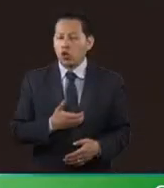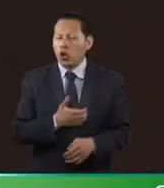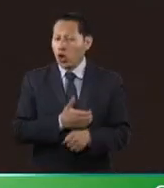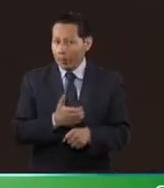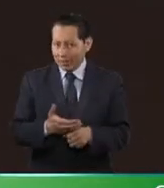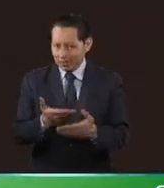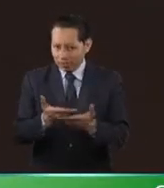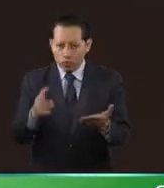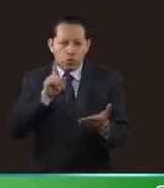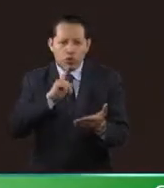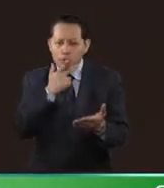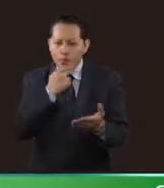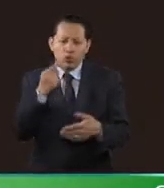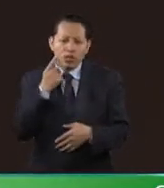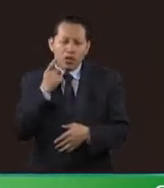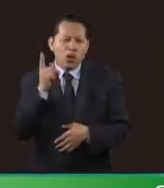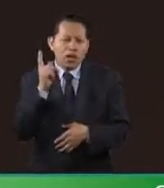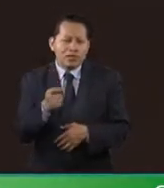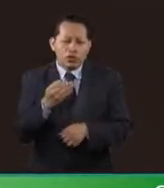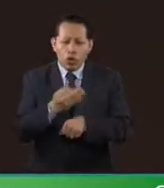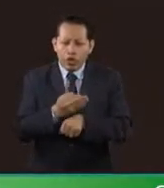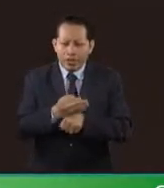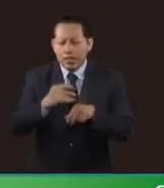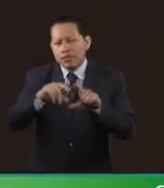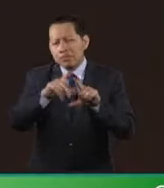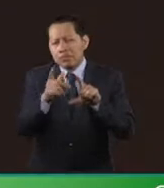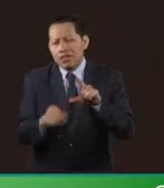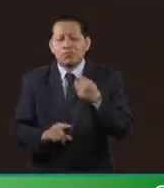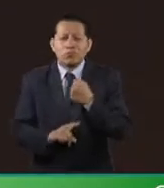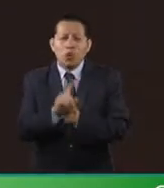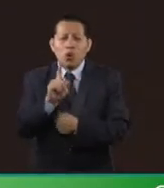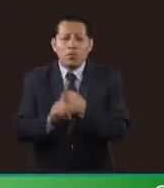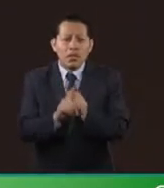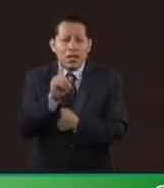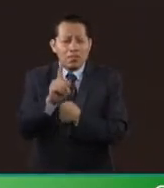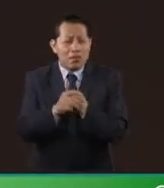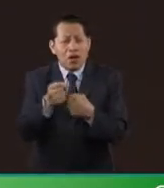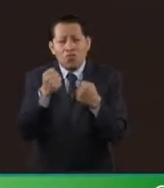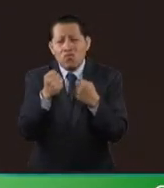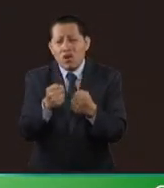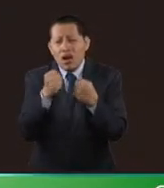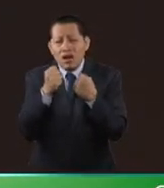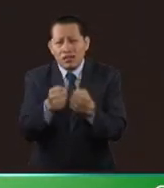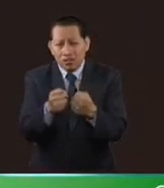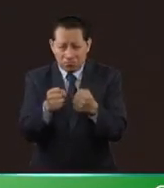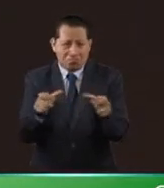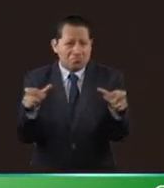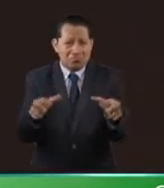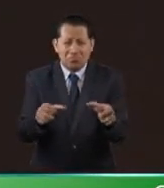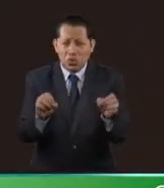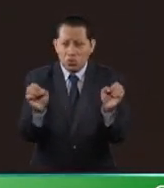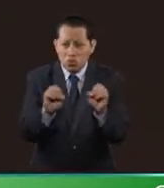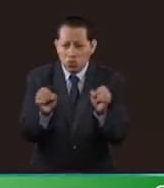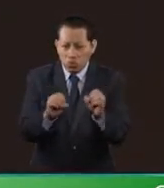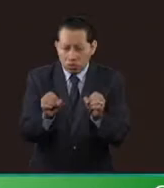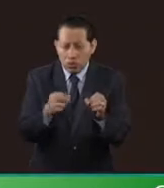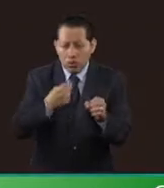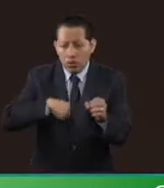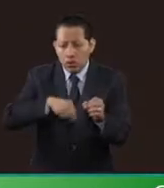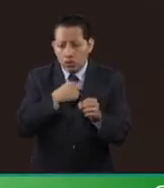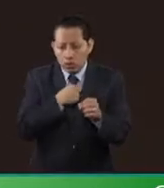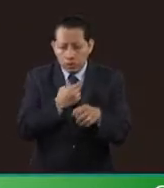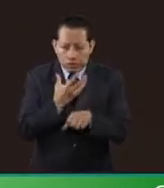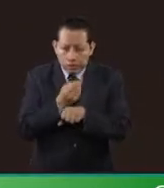las peores crisis de inseguridad en el país y lejos de concretar nuestros esfuerzos para mejorar